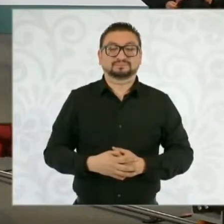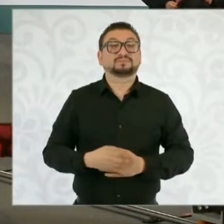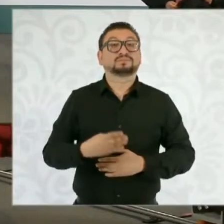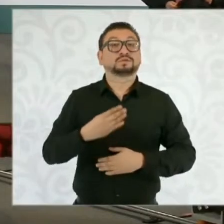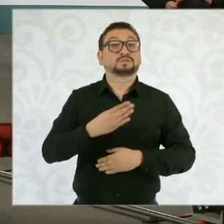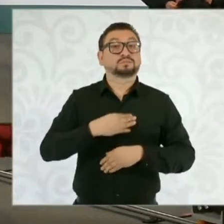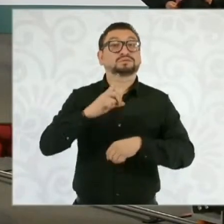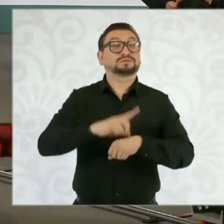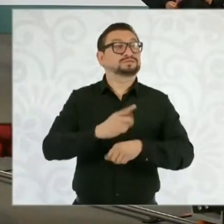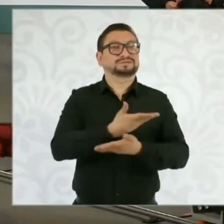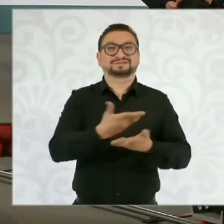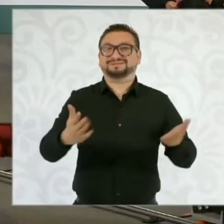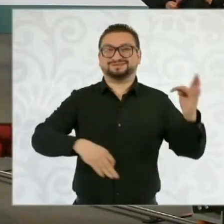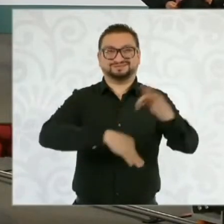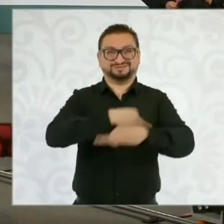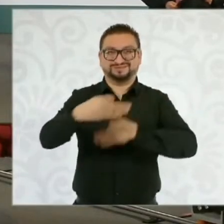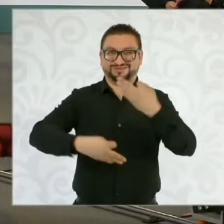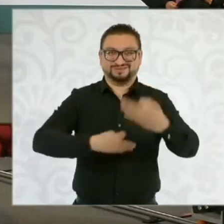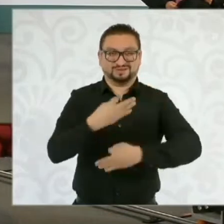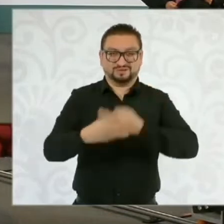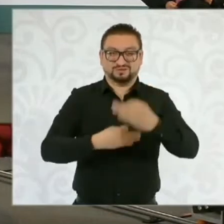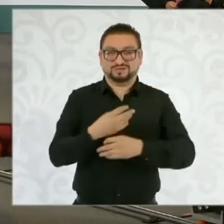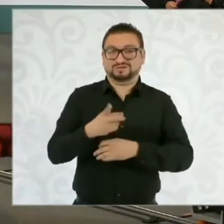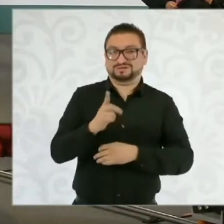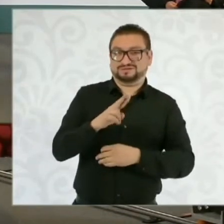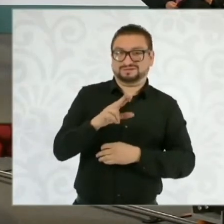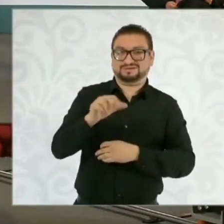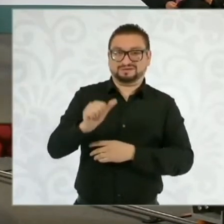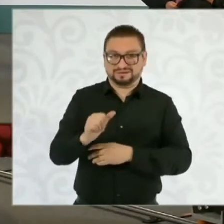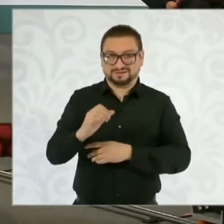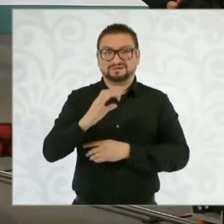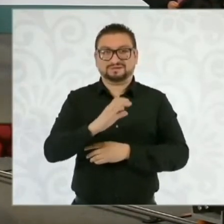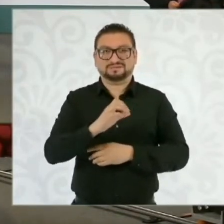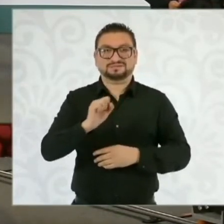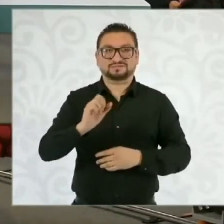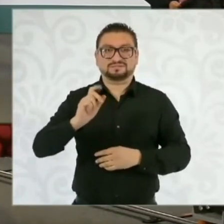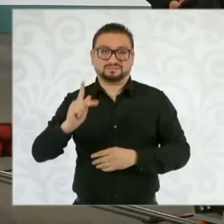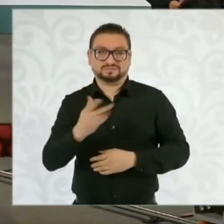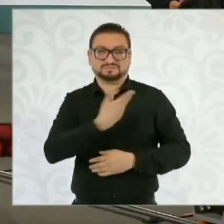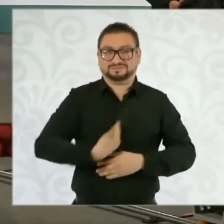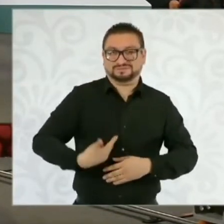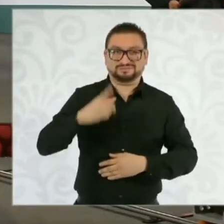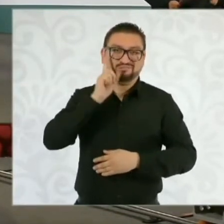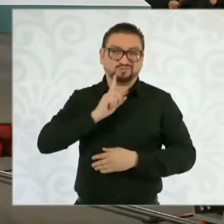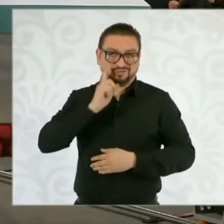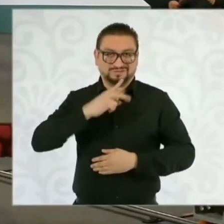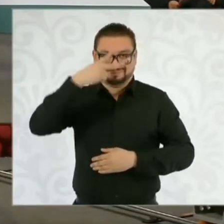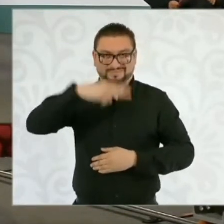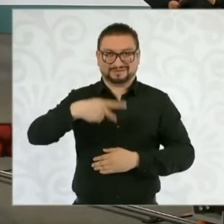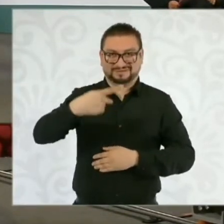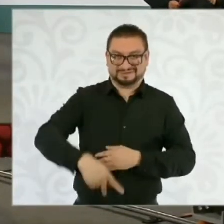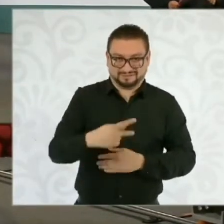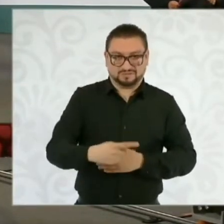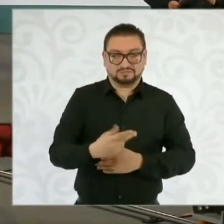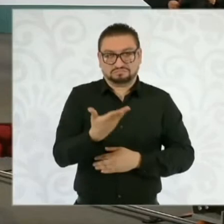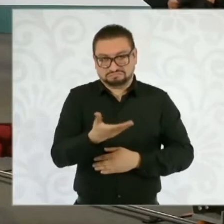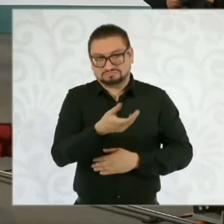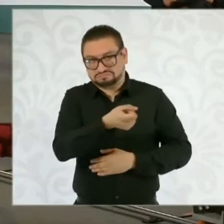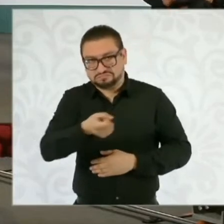Muy buenos días a todos ustedes. Doctora Claudia Sheinbaum Pardo, Presidenta de México, saludamos